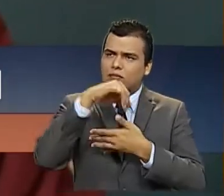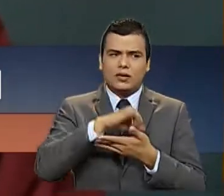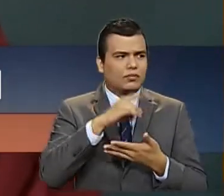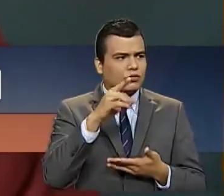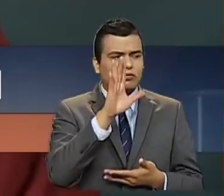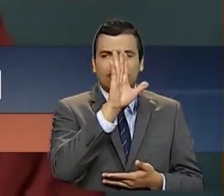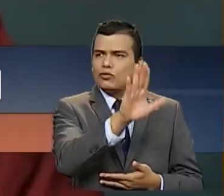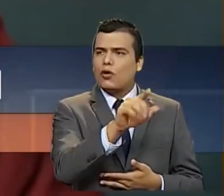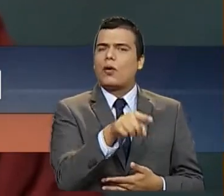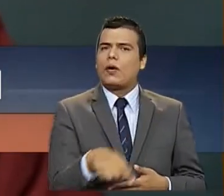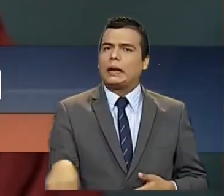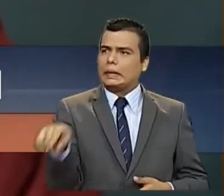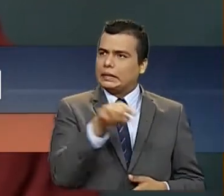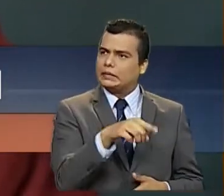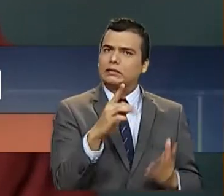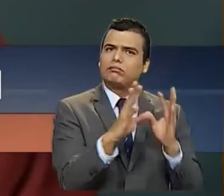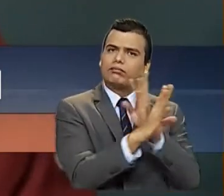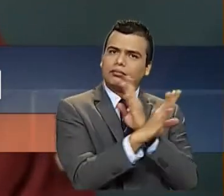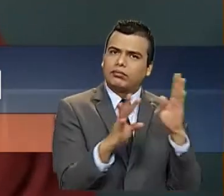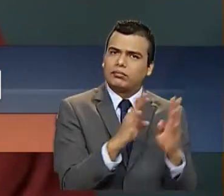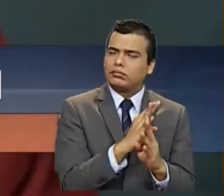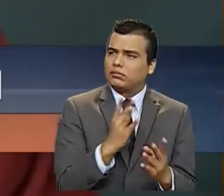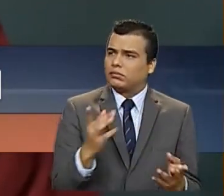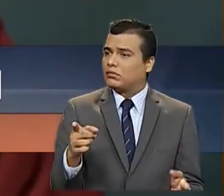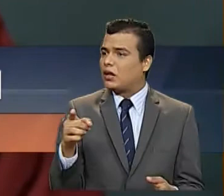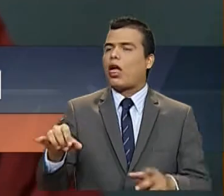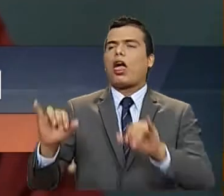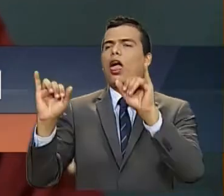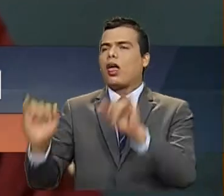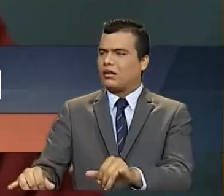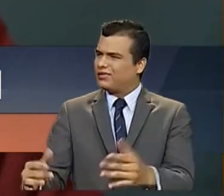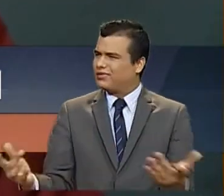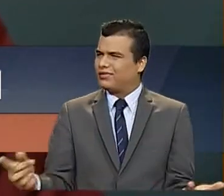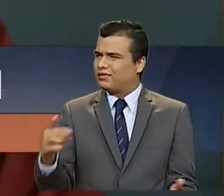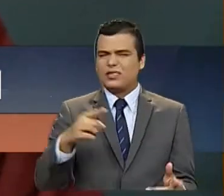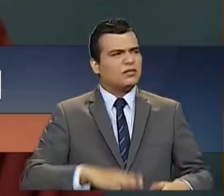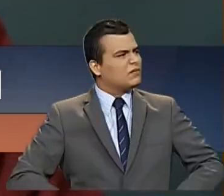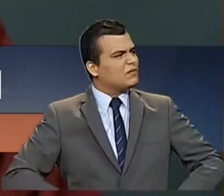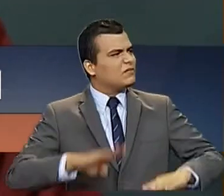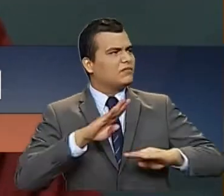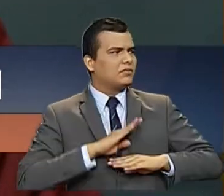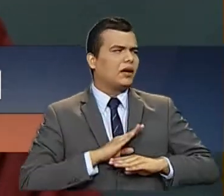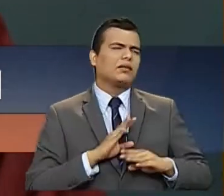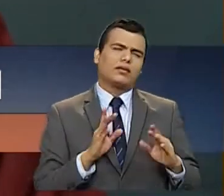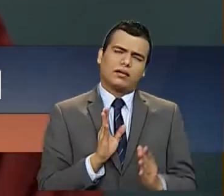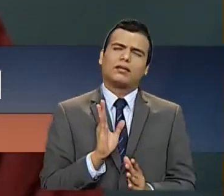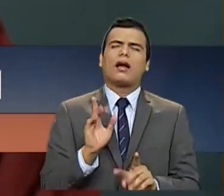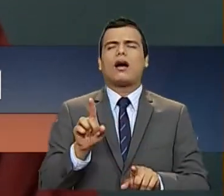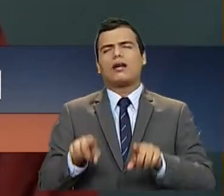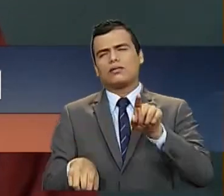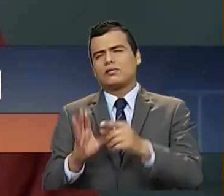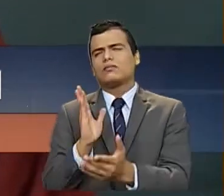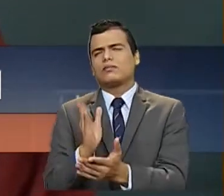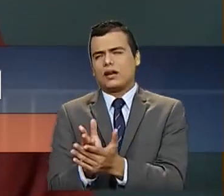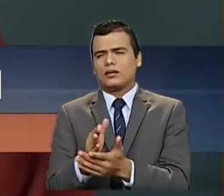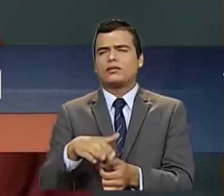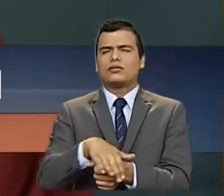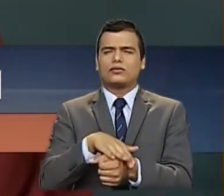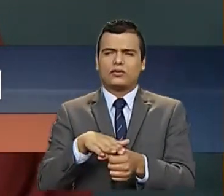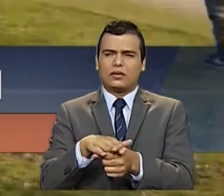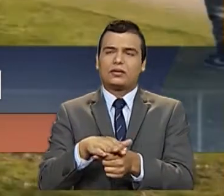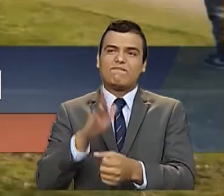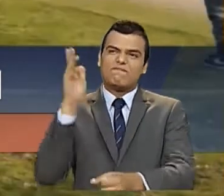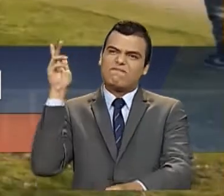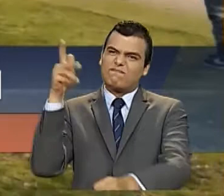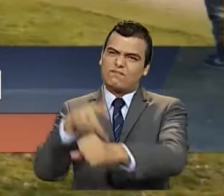manera estacionaria, pues a veces es incomprendido y sí hemos tenido lastimosamente situaciones en que han sido